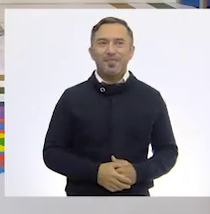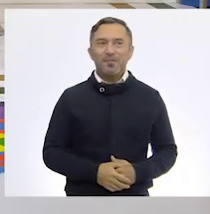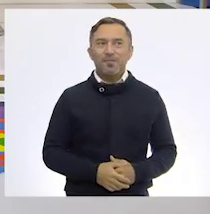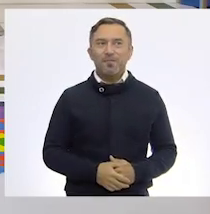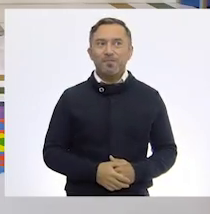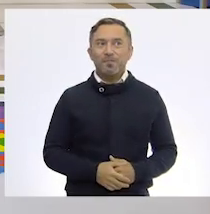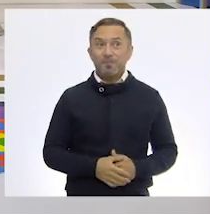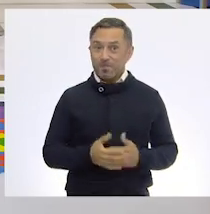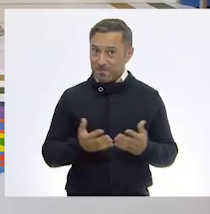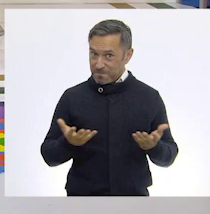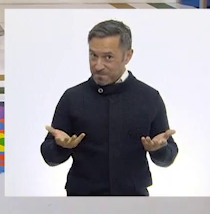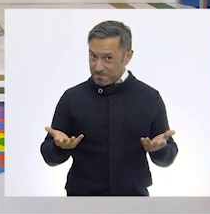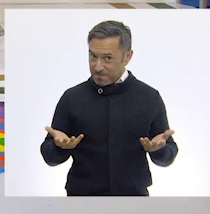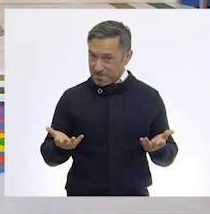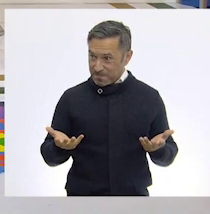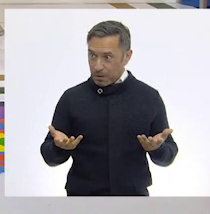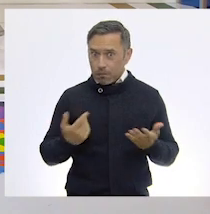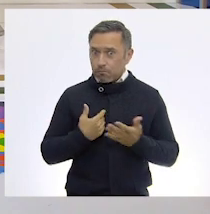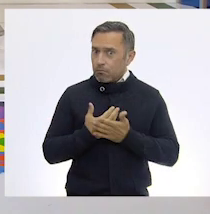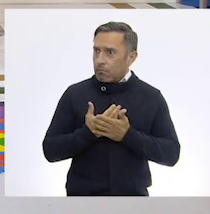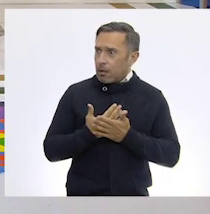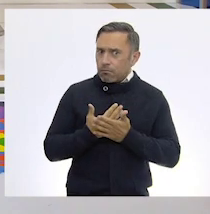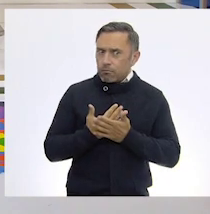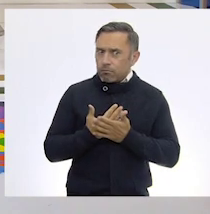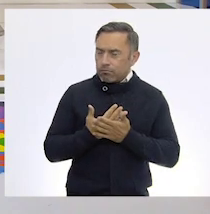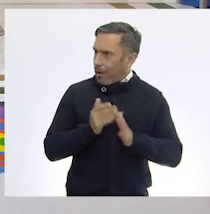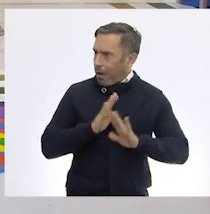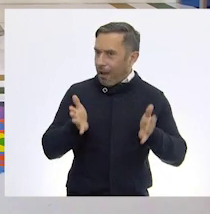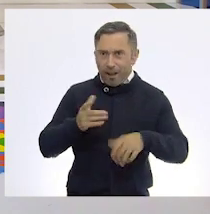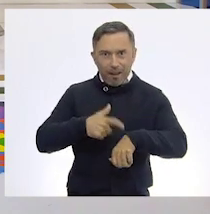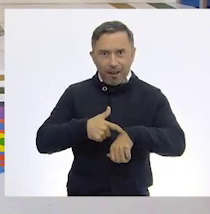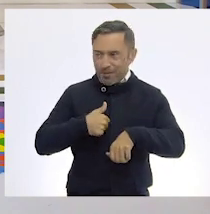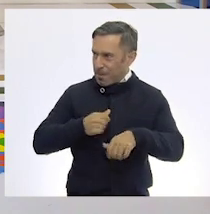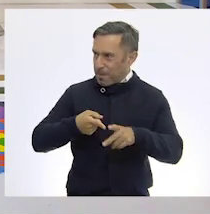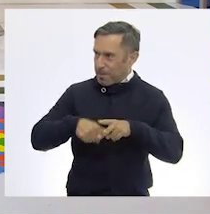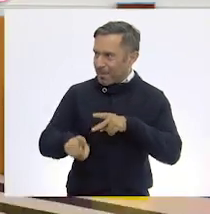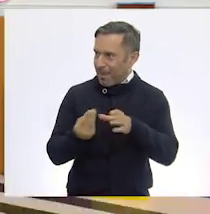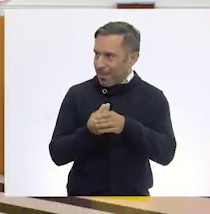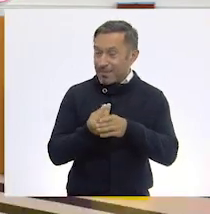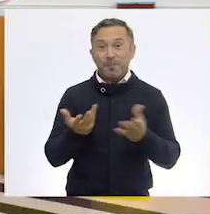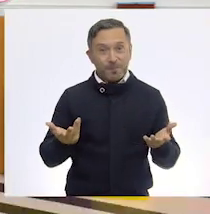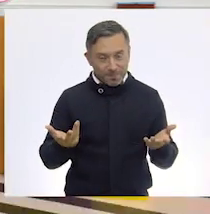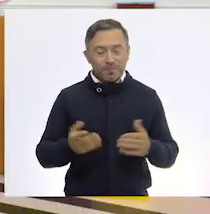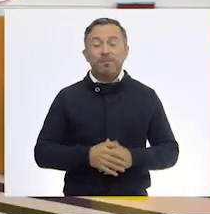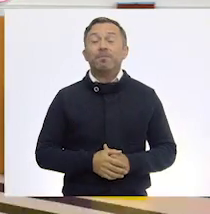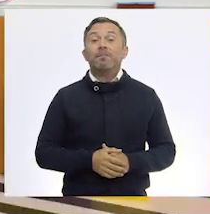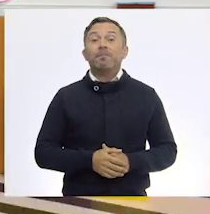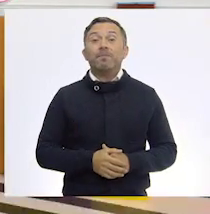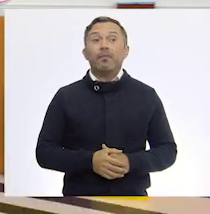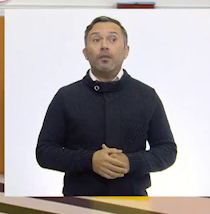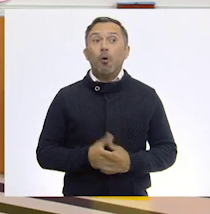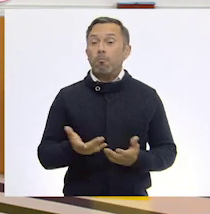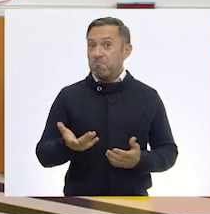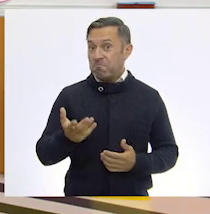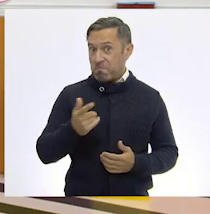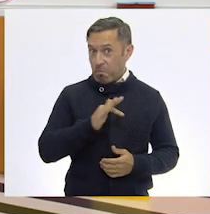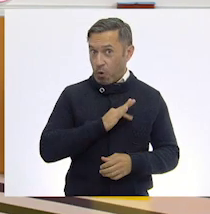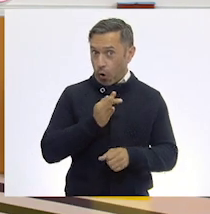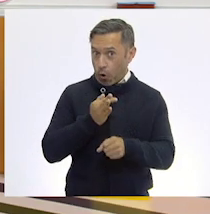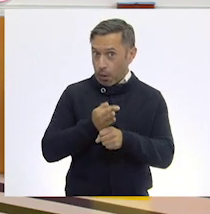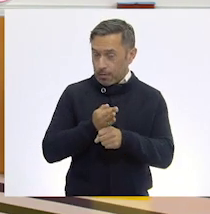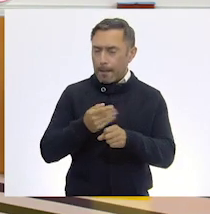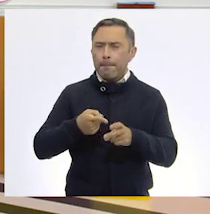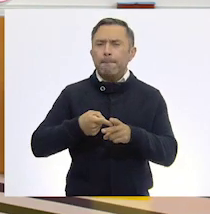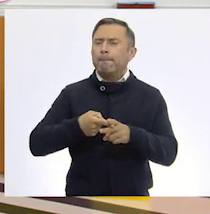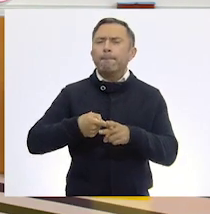¿Ah? Bueno, pues ¿qué estamos esperando? Vamos a comenzar la clase. Adelante. ¿Qué les parece si empezamos